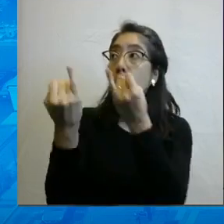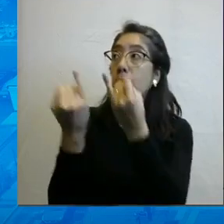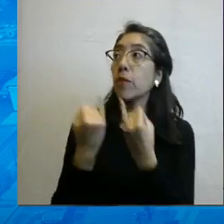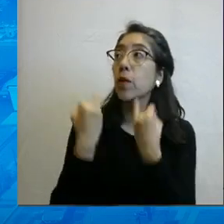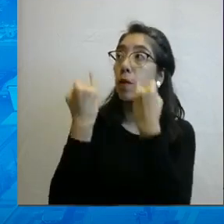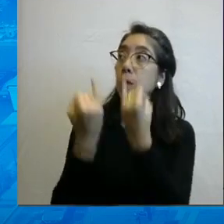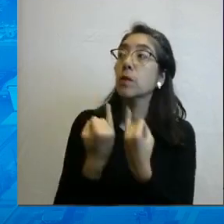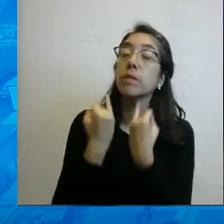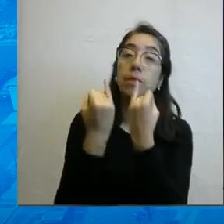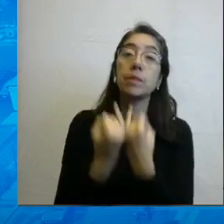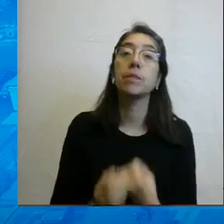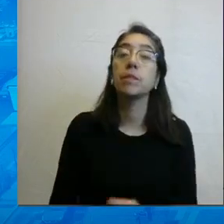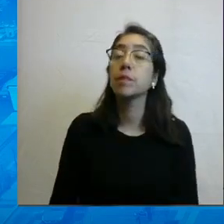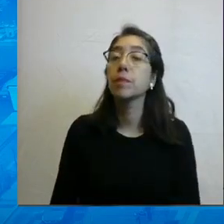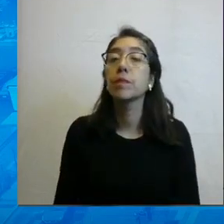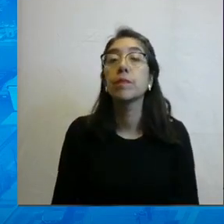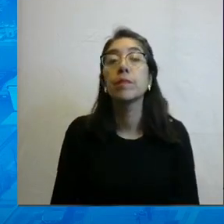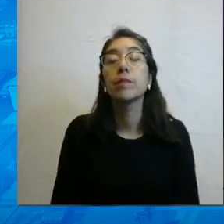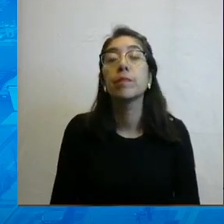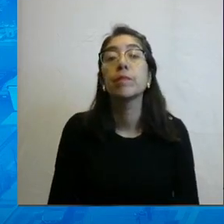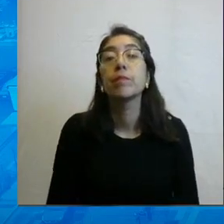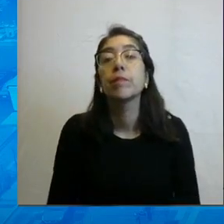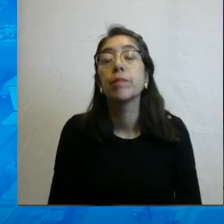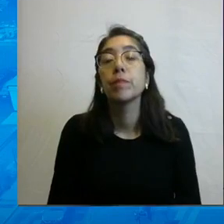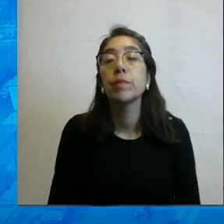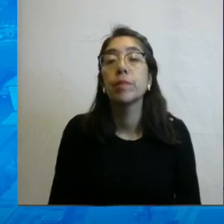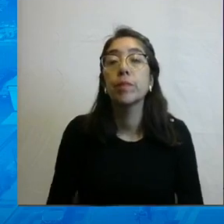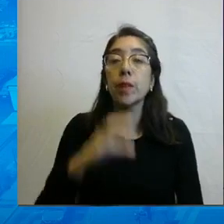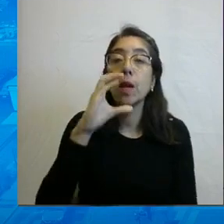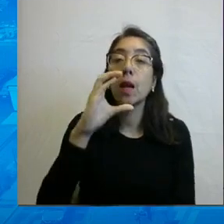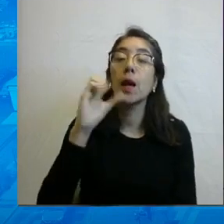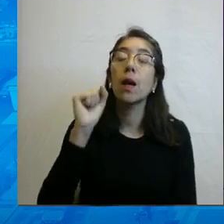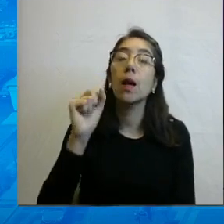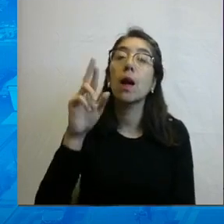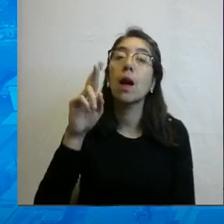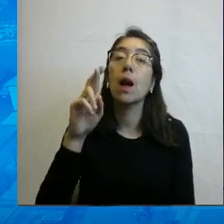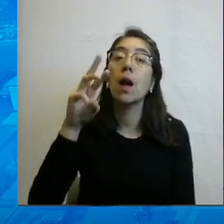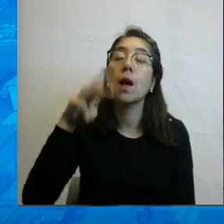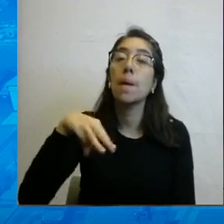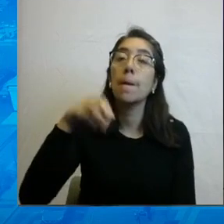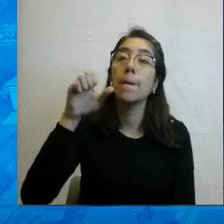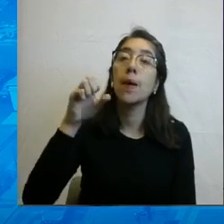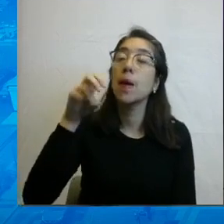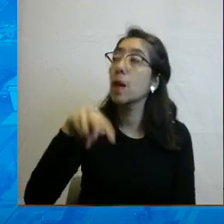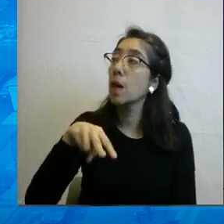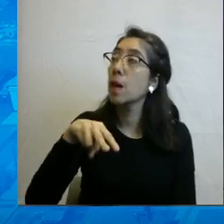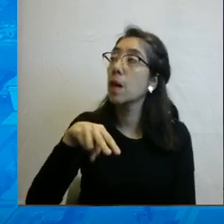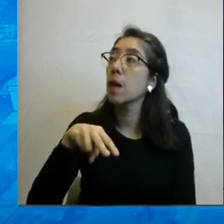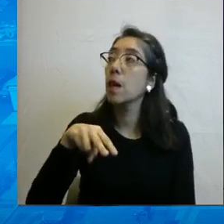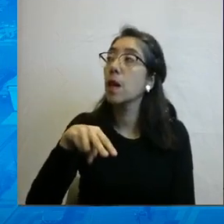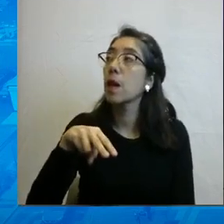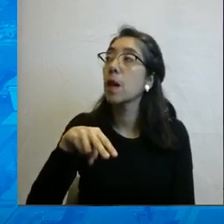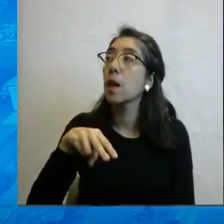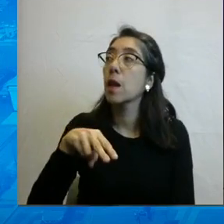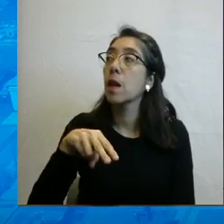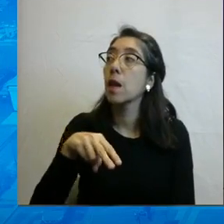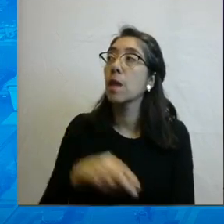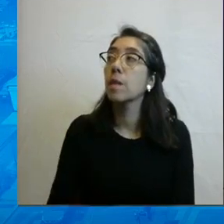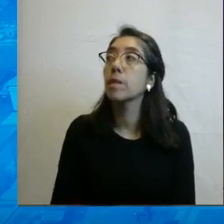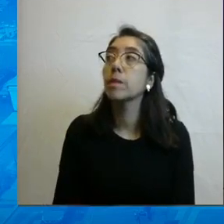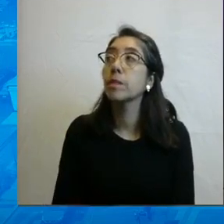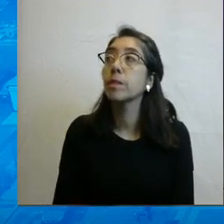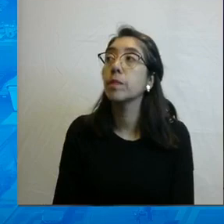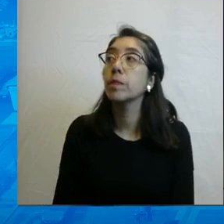directora. Entonces pasamos a la siguiente. Carmen Espinosa. Carmen Espinosa.